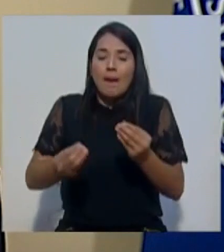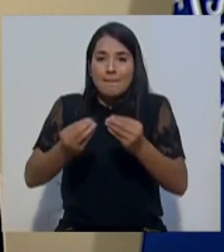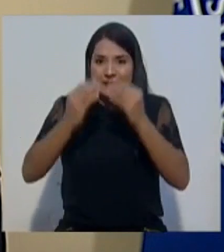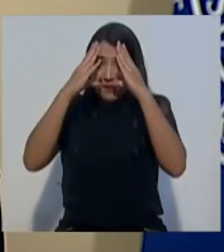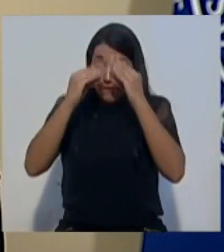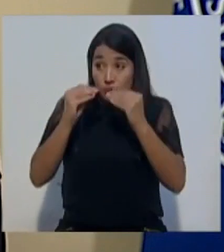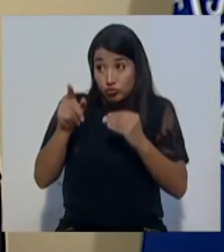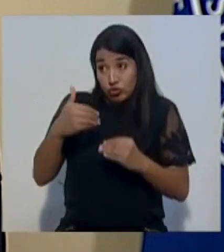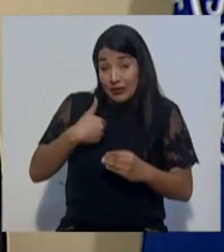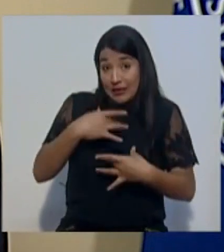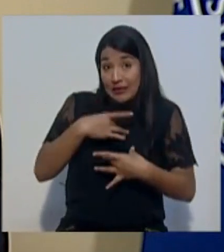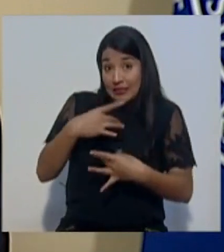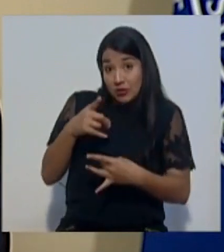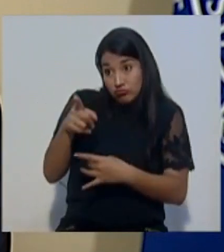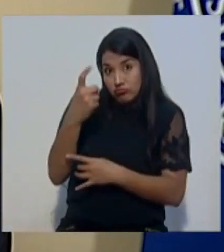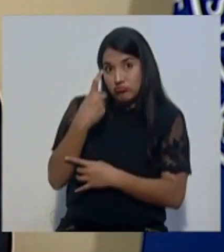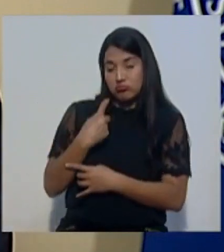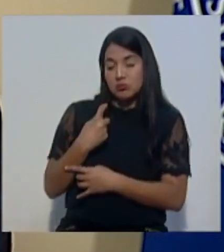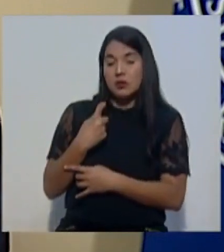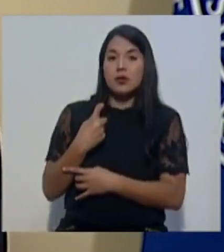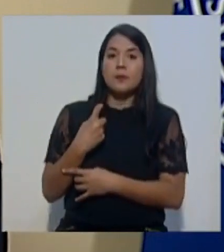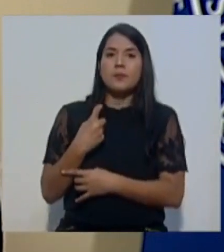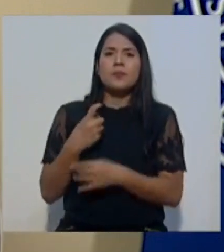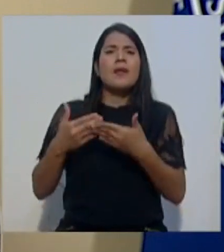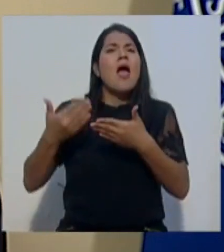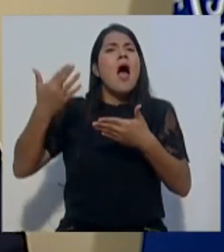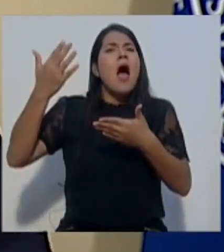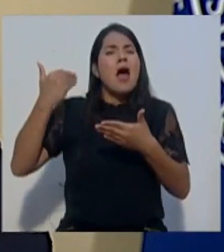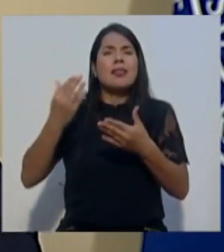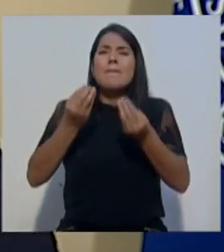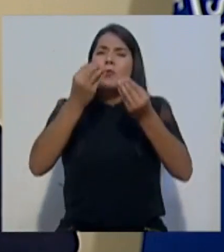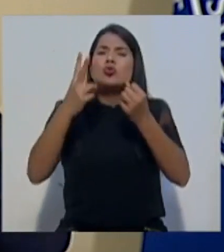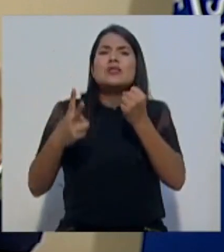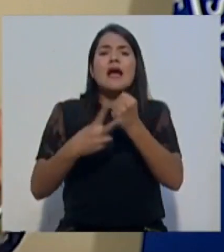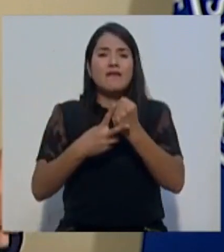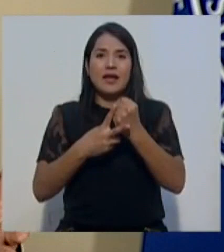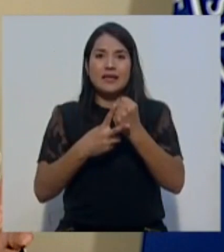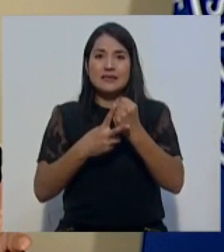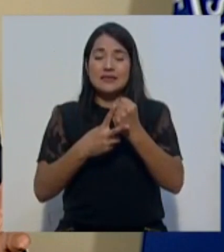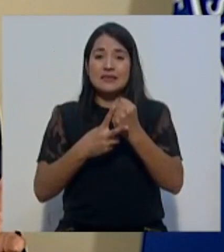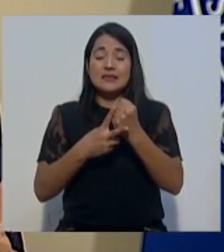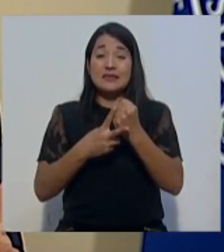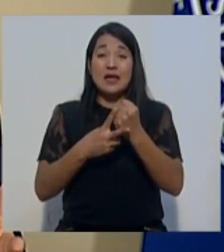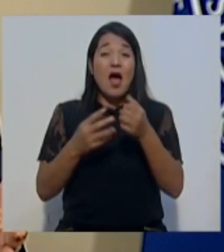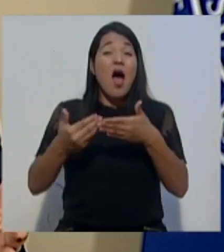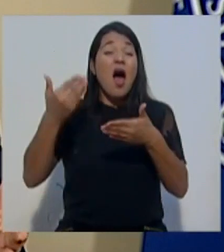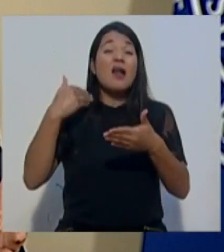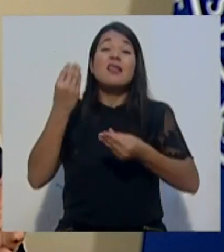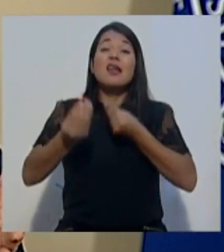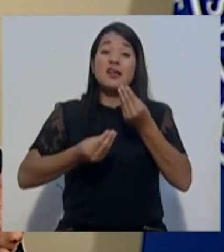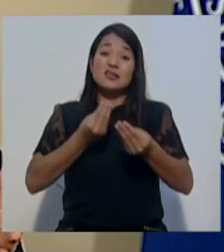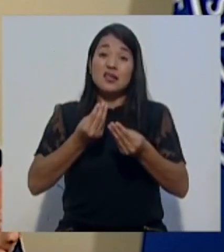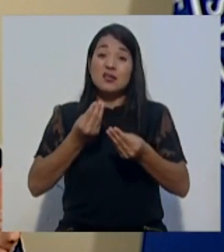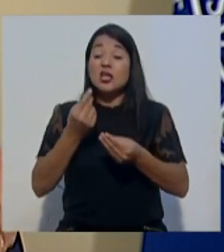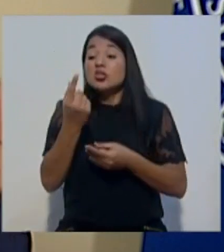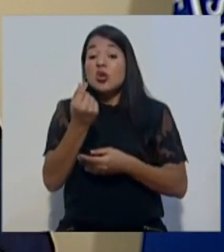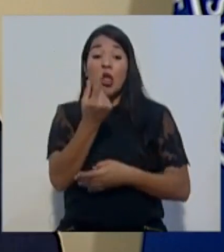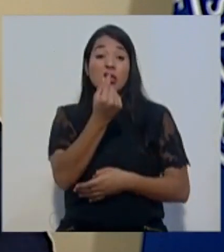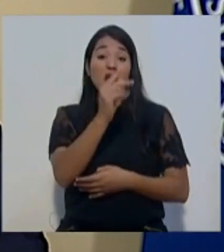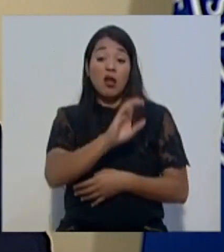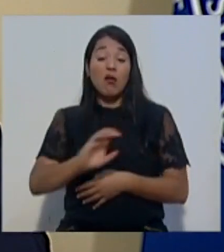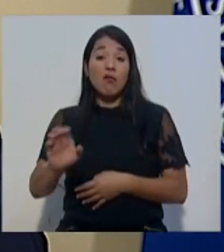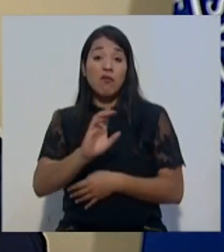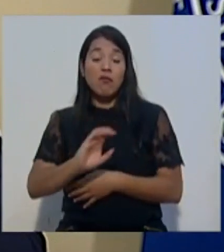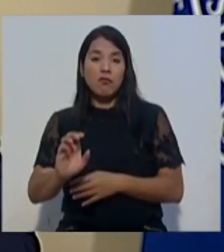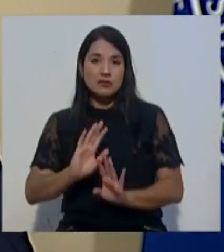que le interesa, usted lo ha planteado. En el pasado, muchas veces lo que hace es simplemente trasladar subsidios o parte económica, pero